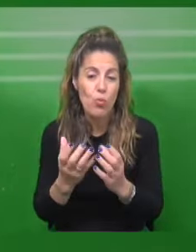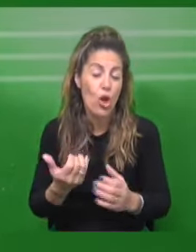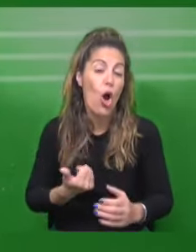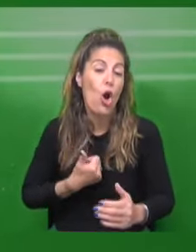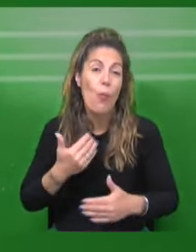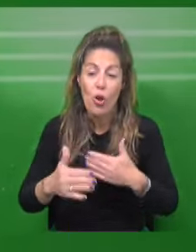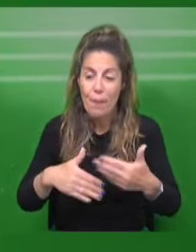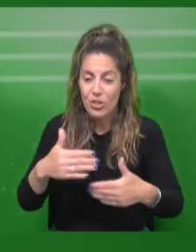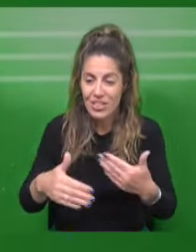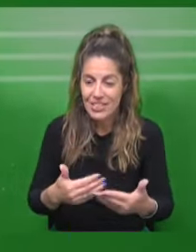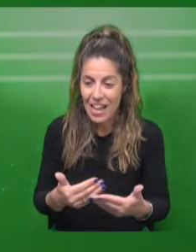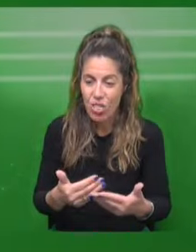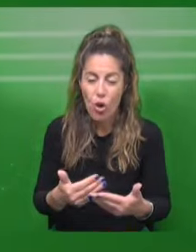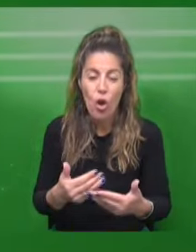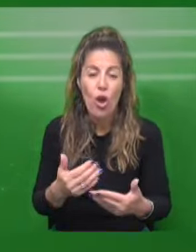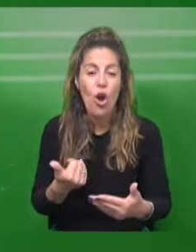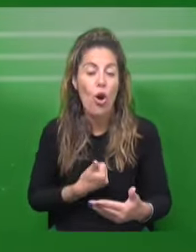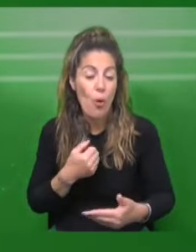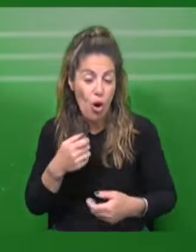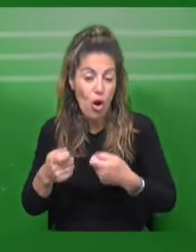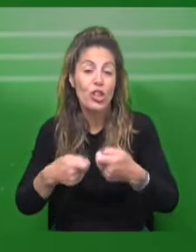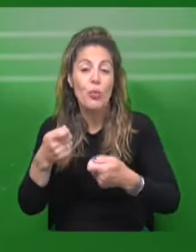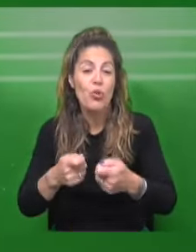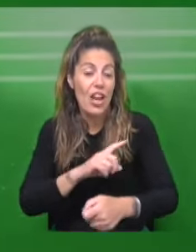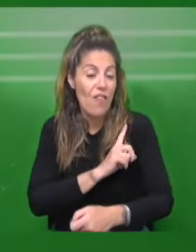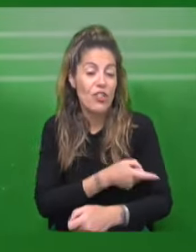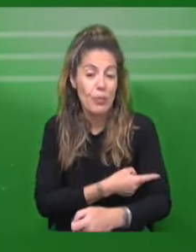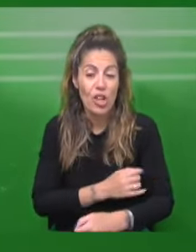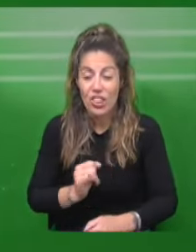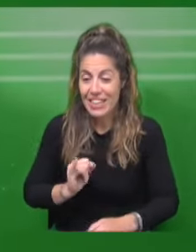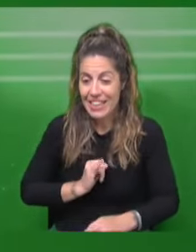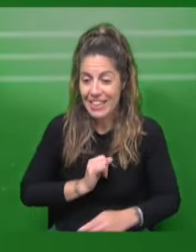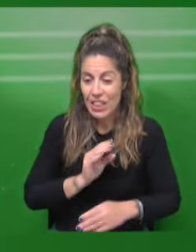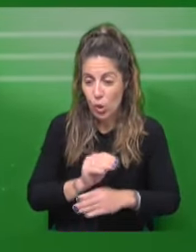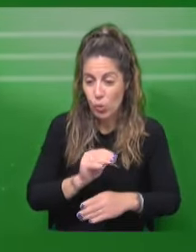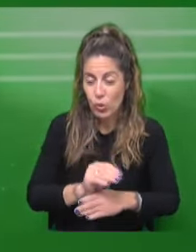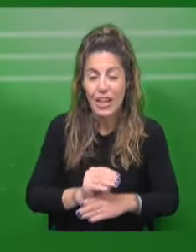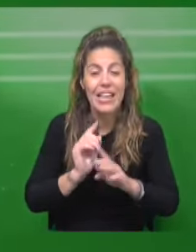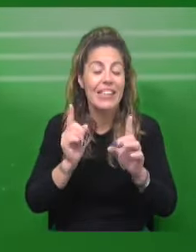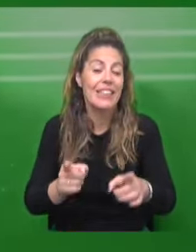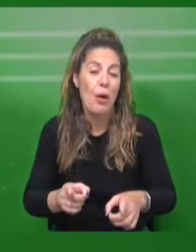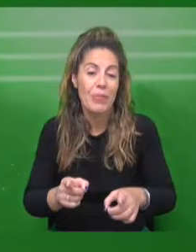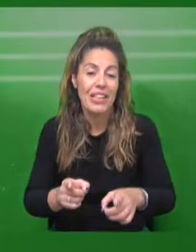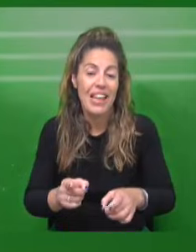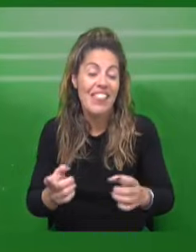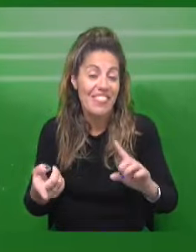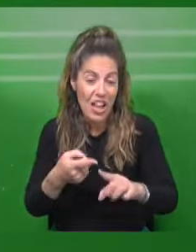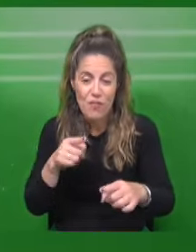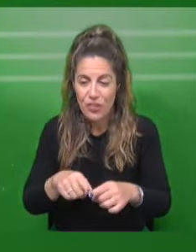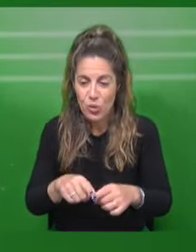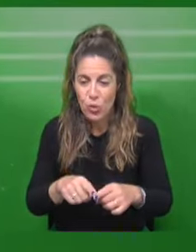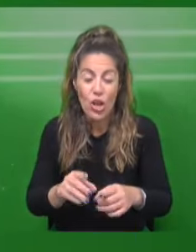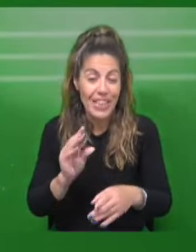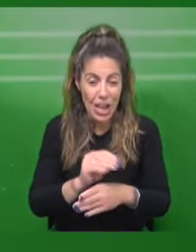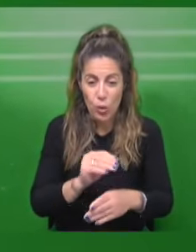históricamente Cómo eso contribuye al fortalecimiento de identidades culturales y ni que hablar de El vínculo entre las